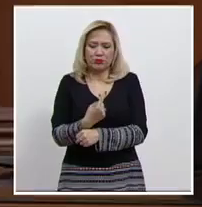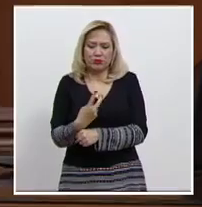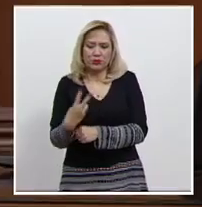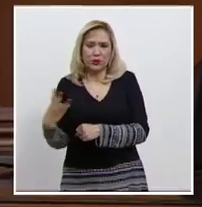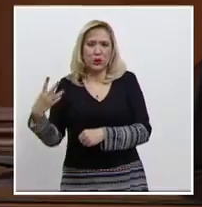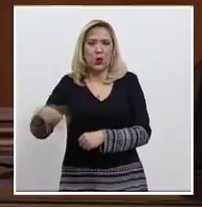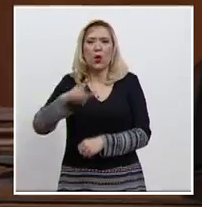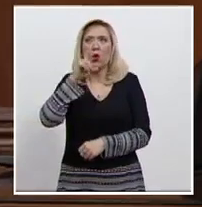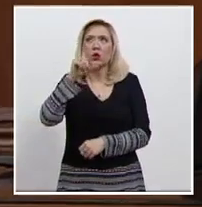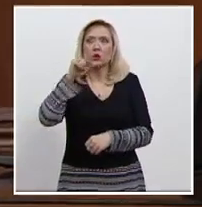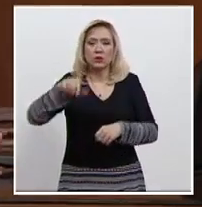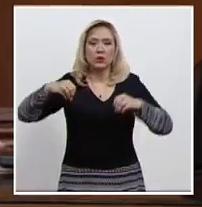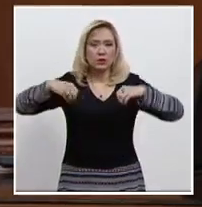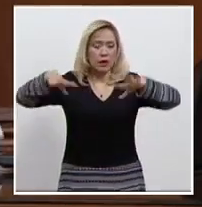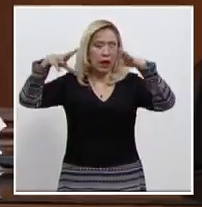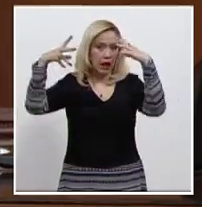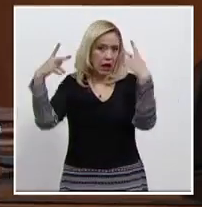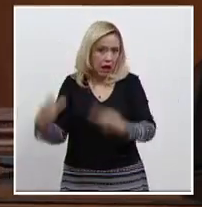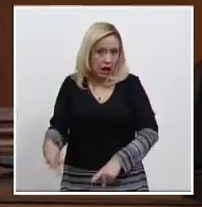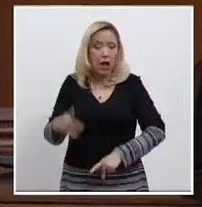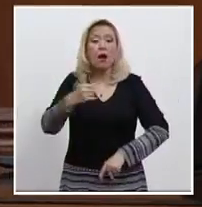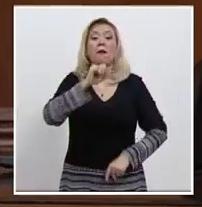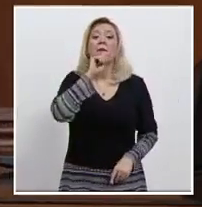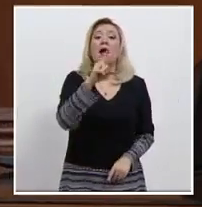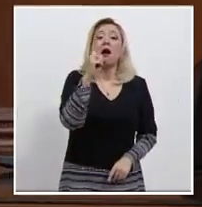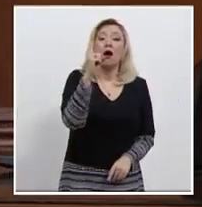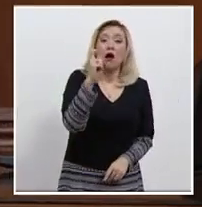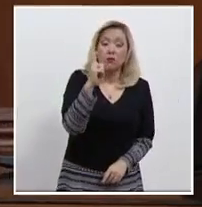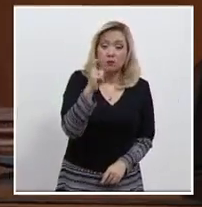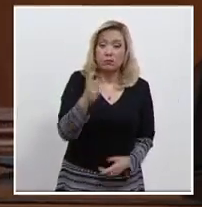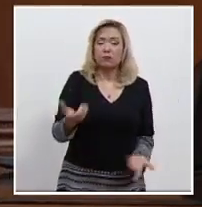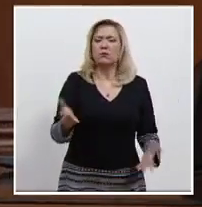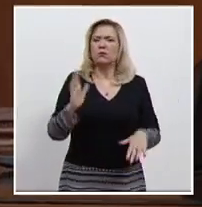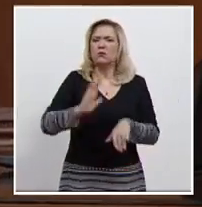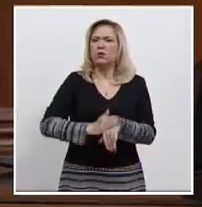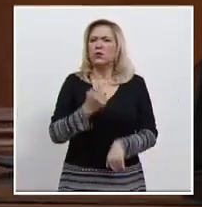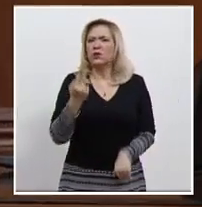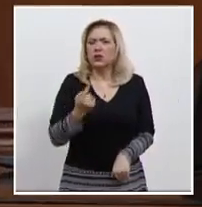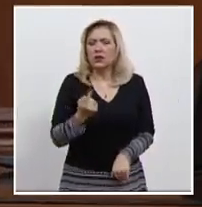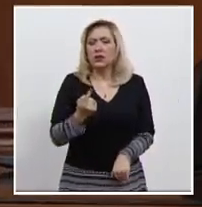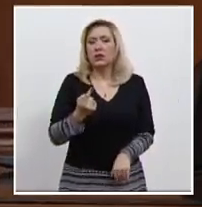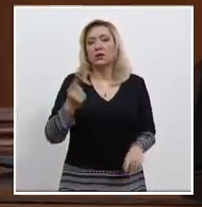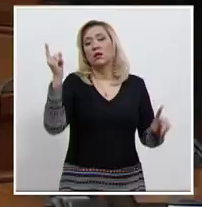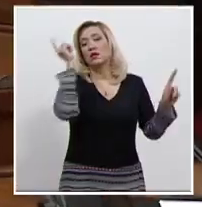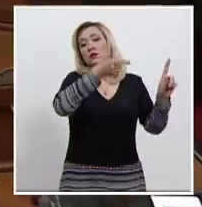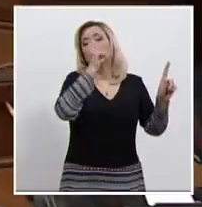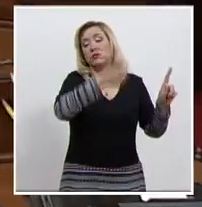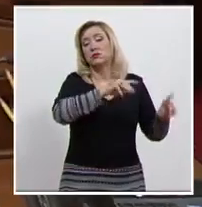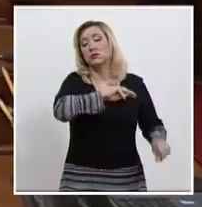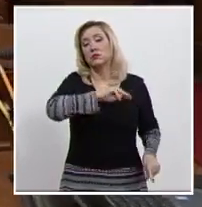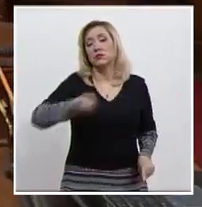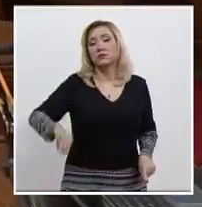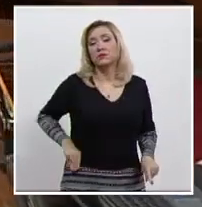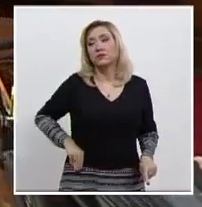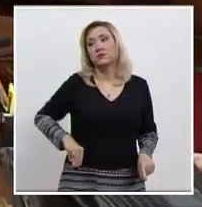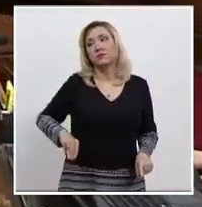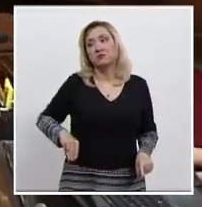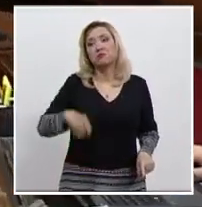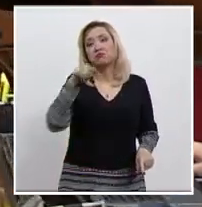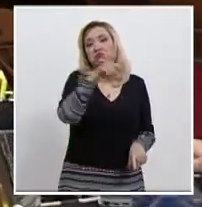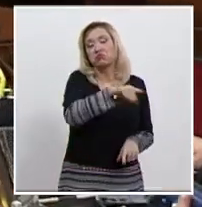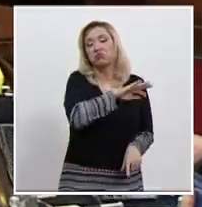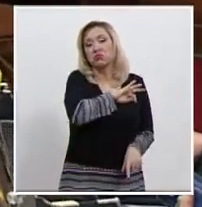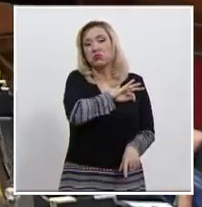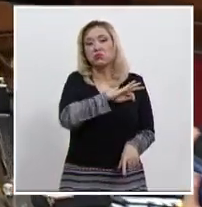cobro de servicio de agua potable, en particular porque le atribuyó al ayuntamiento la potestad